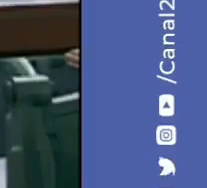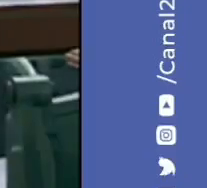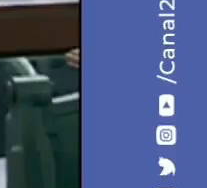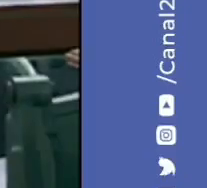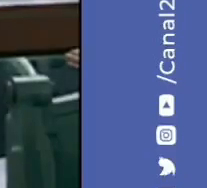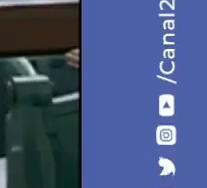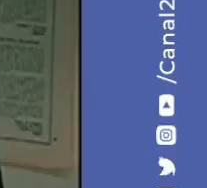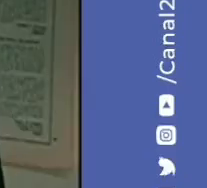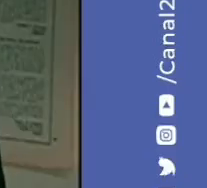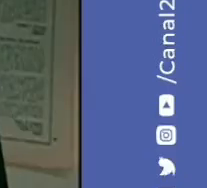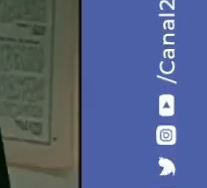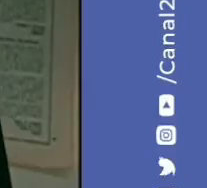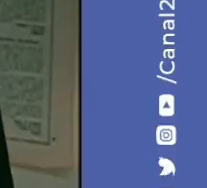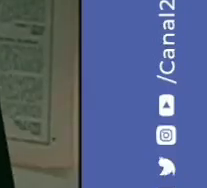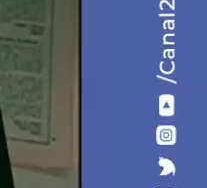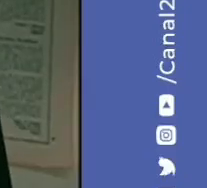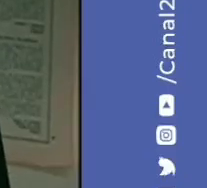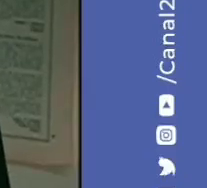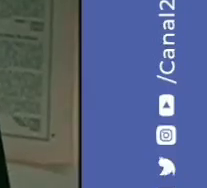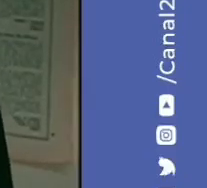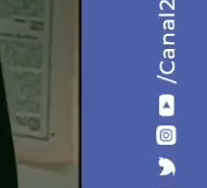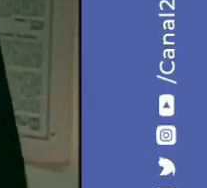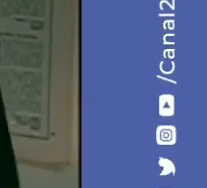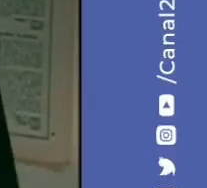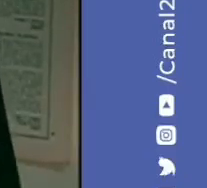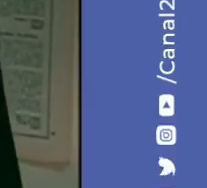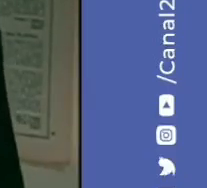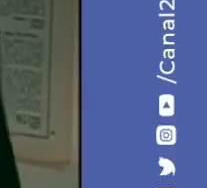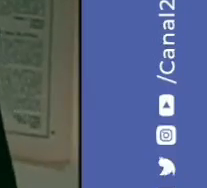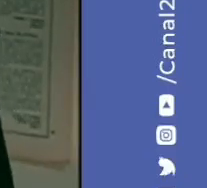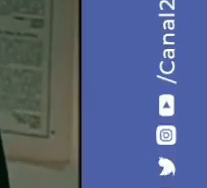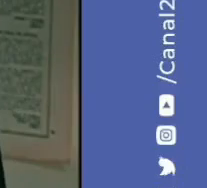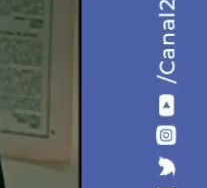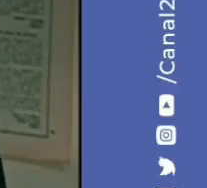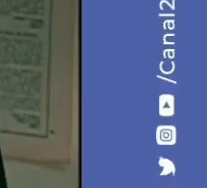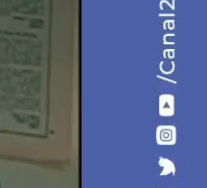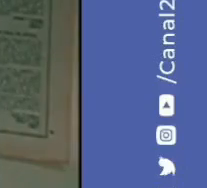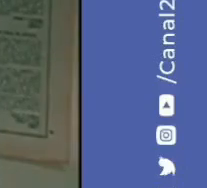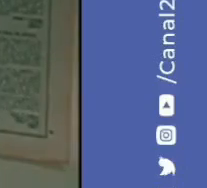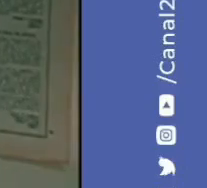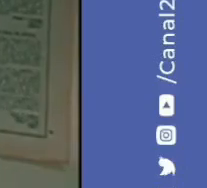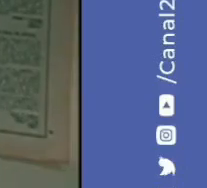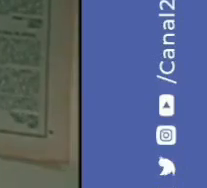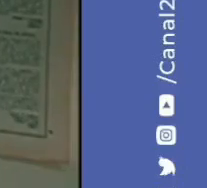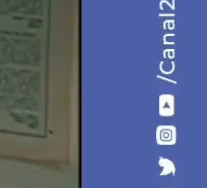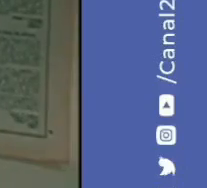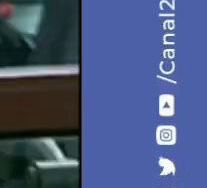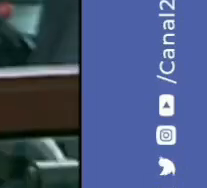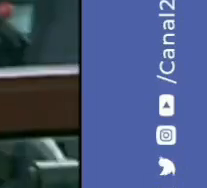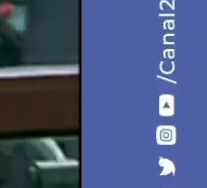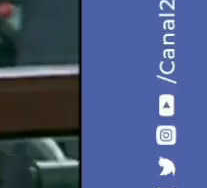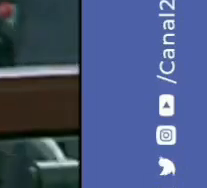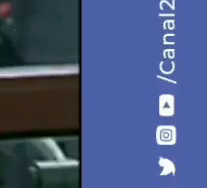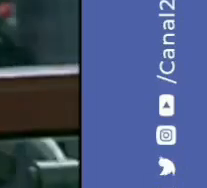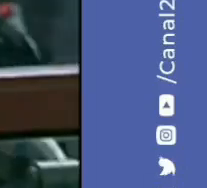Que sea enhorabuena, don Pablo. Mañana voy a dar una fiesta, ¿sabes? Para celebrarlo. Una cosa íntima. Y me gustaría que vinieras.